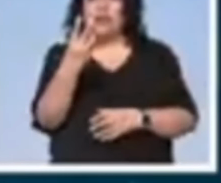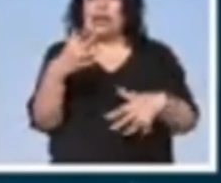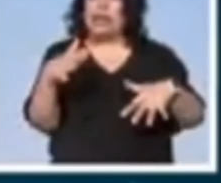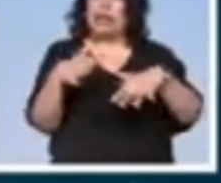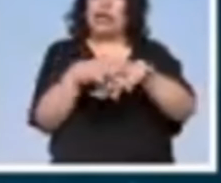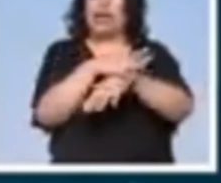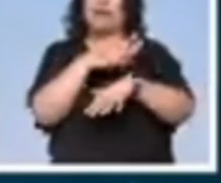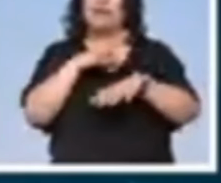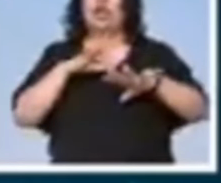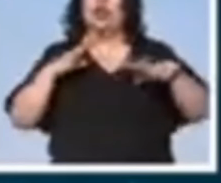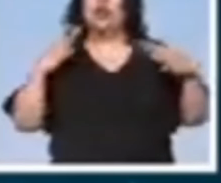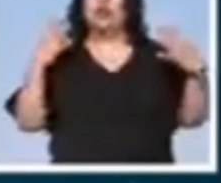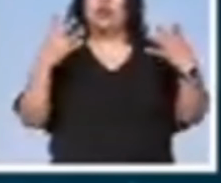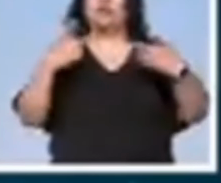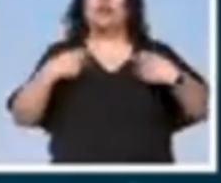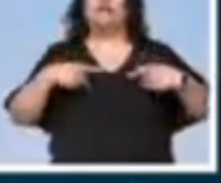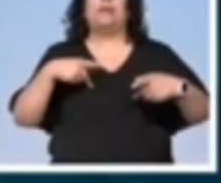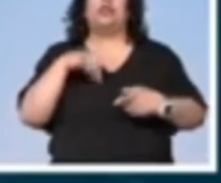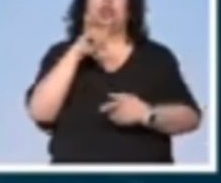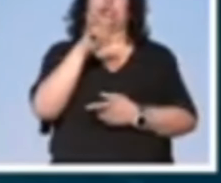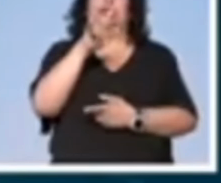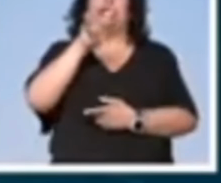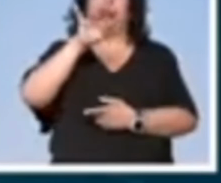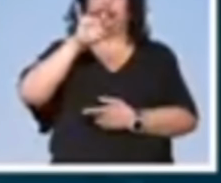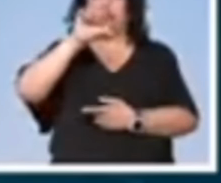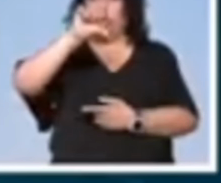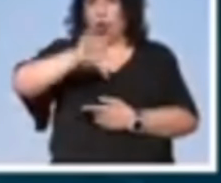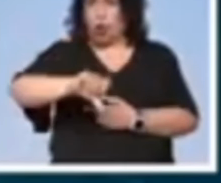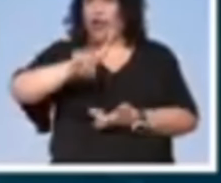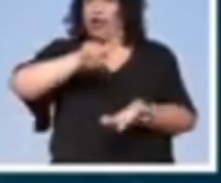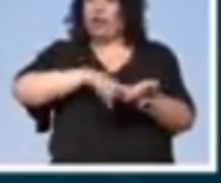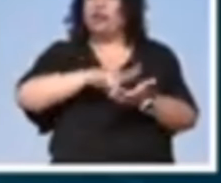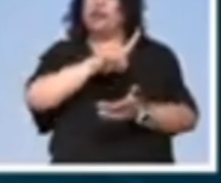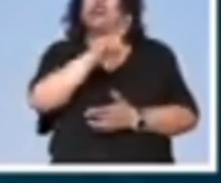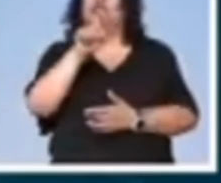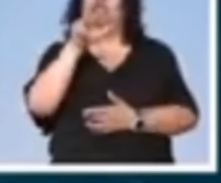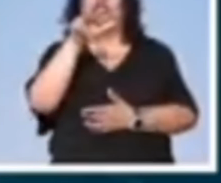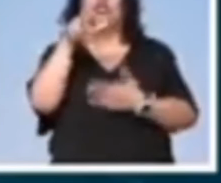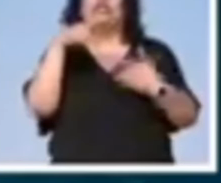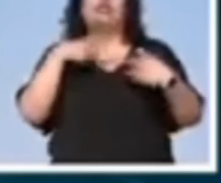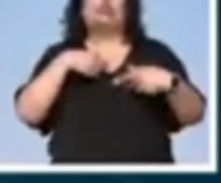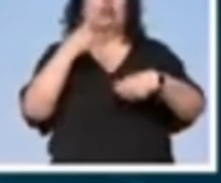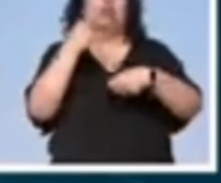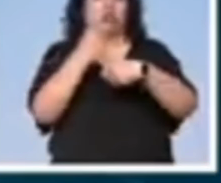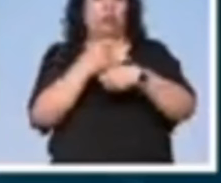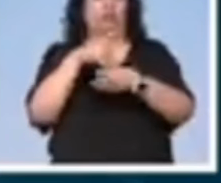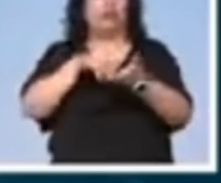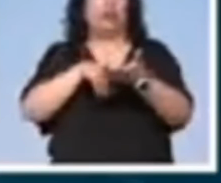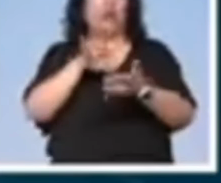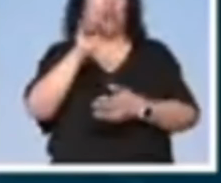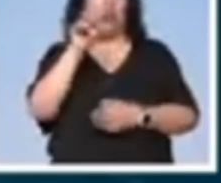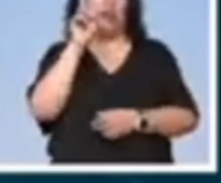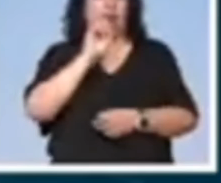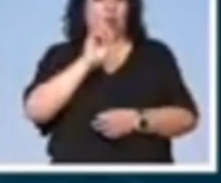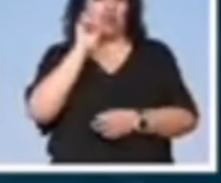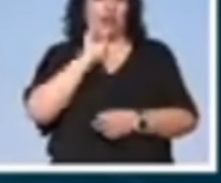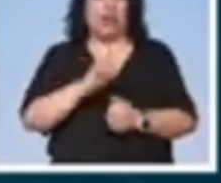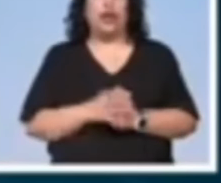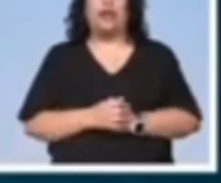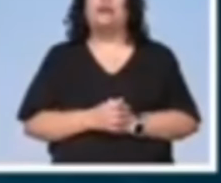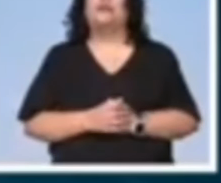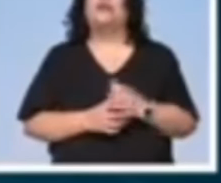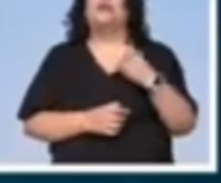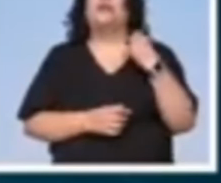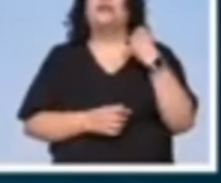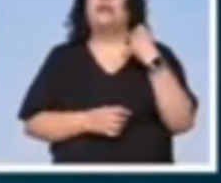nombre a Rotonda de las Personas Ilustres. Actualmente hay 118 personajes, de los cuales 9 son mujeres. Hay